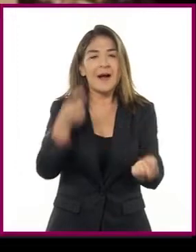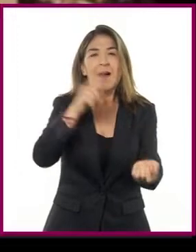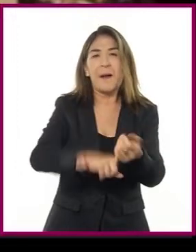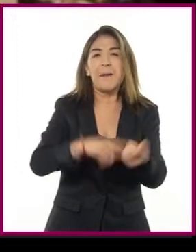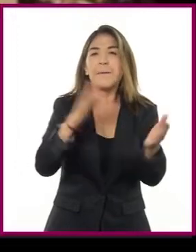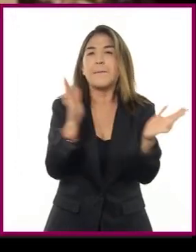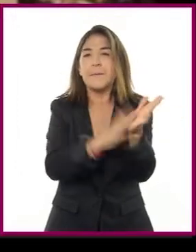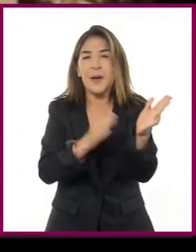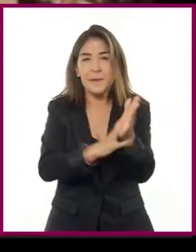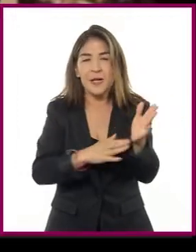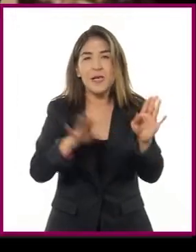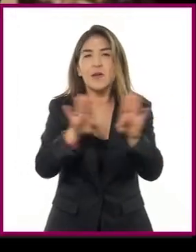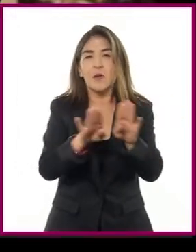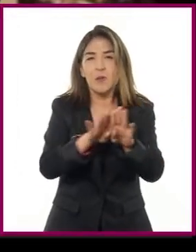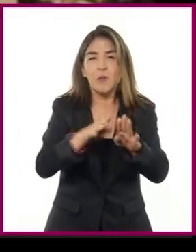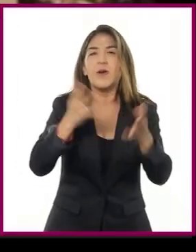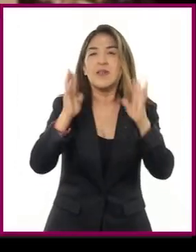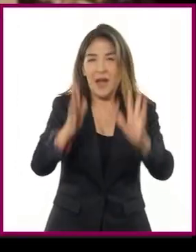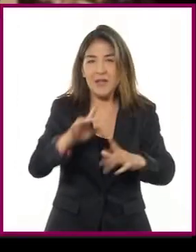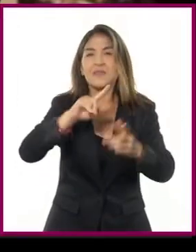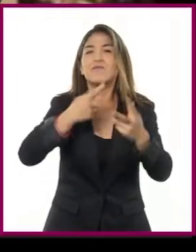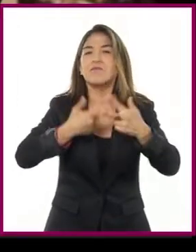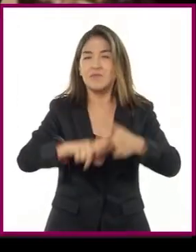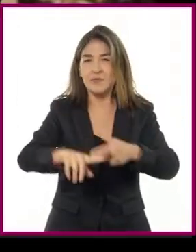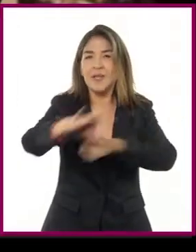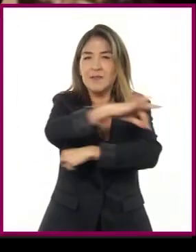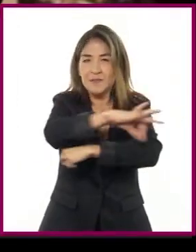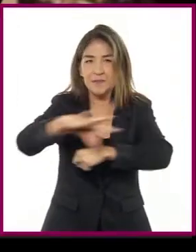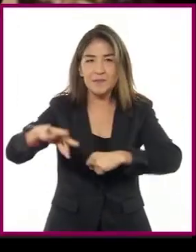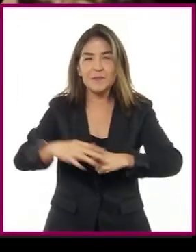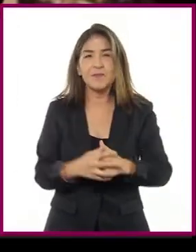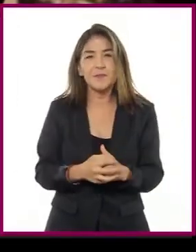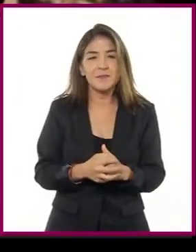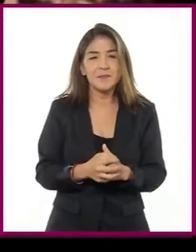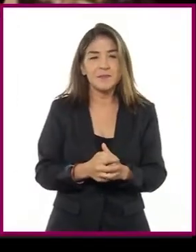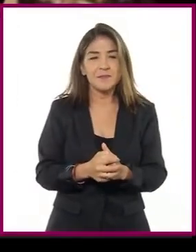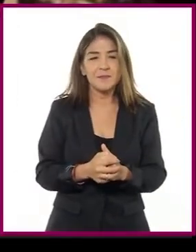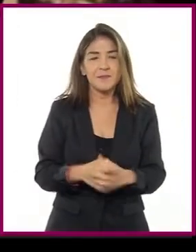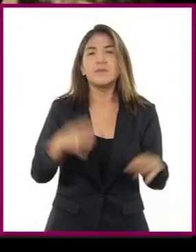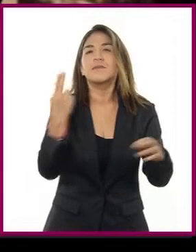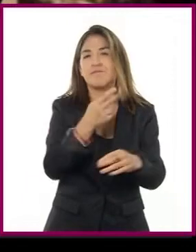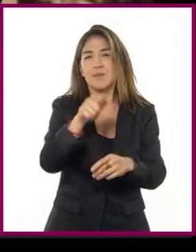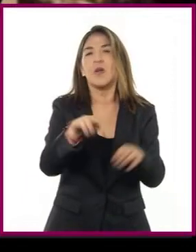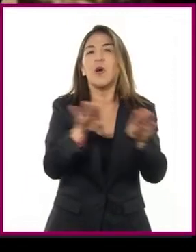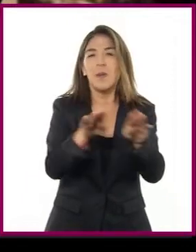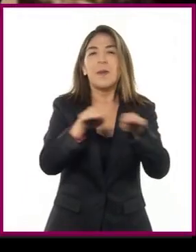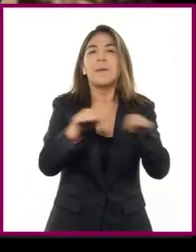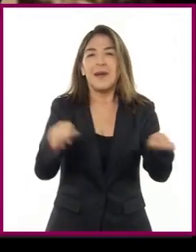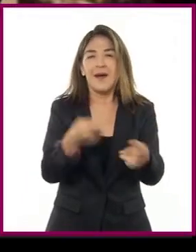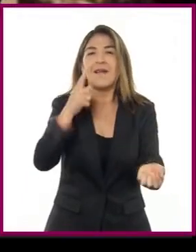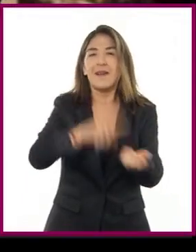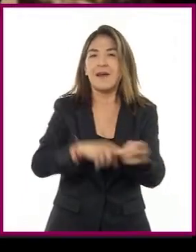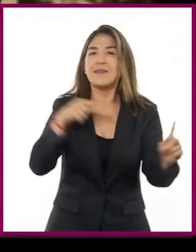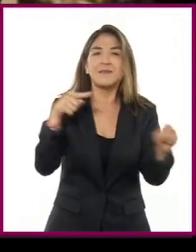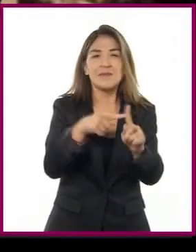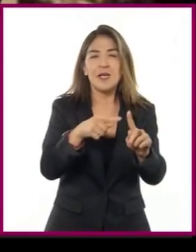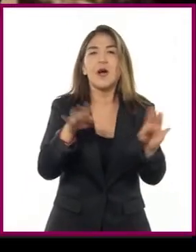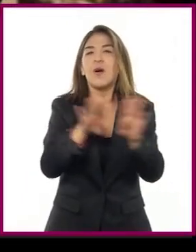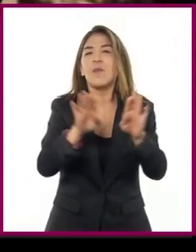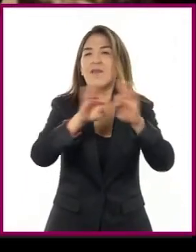papel y trabajar con ella. Esto como alternativa a realizar las mediciones directamente con instrumentos